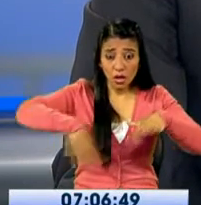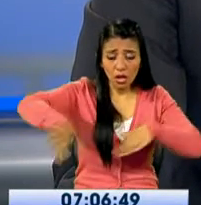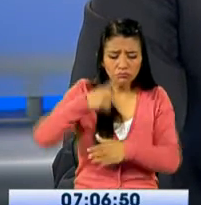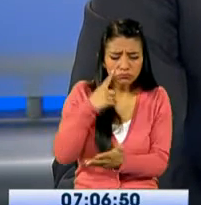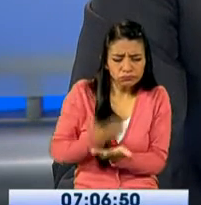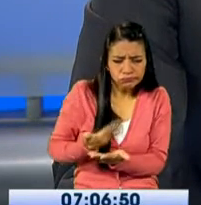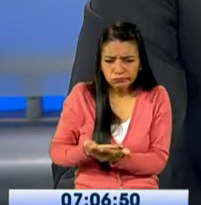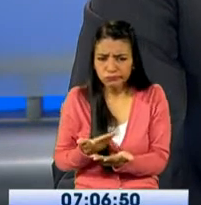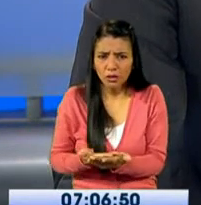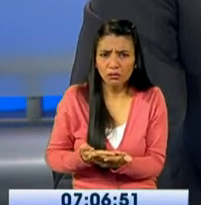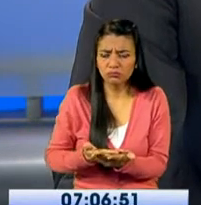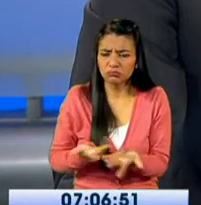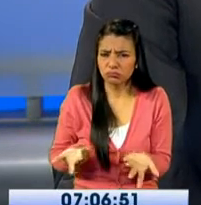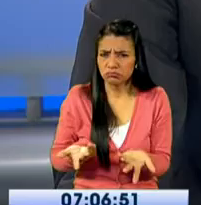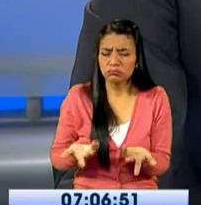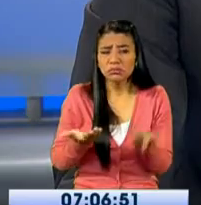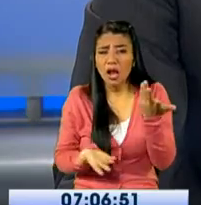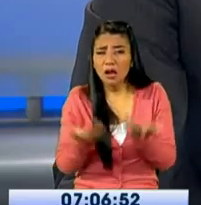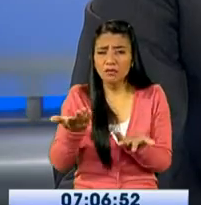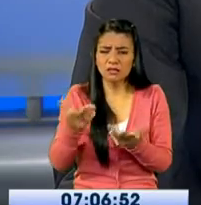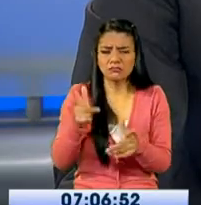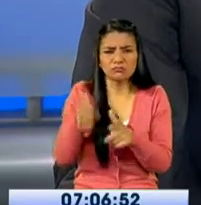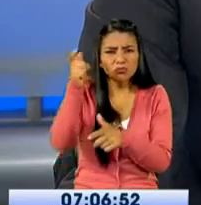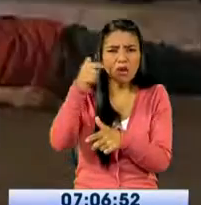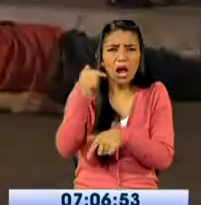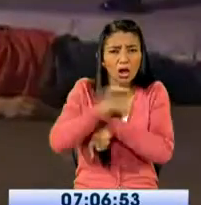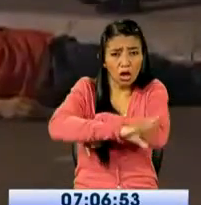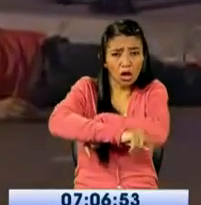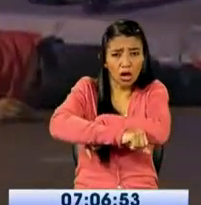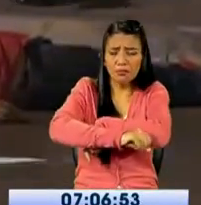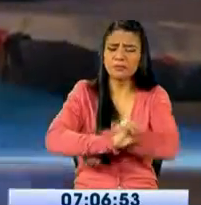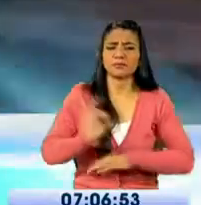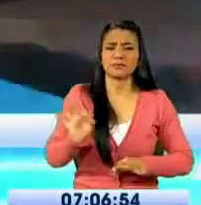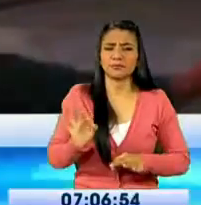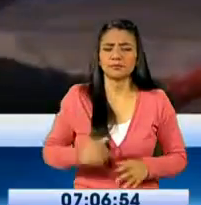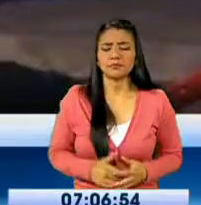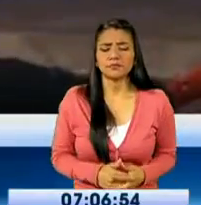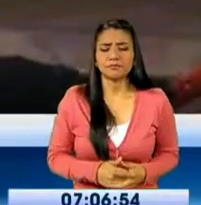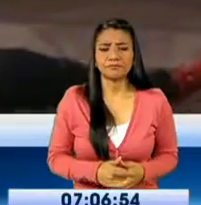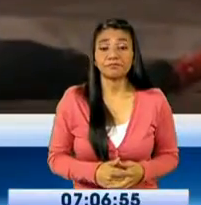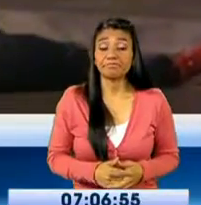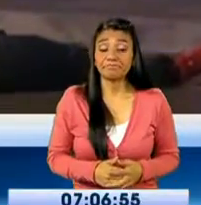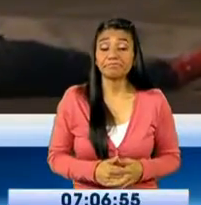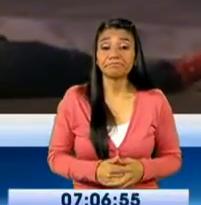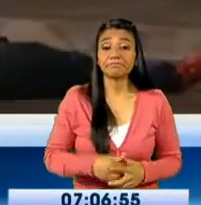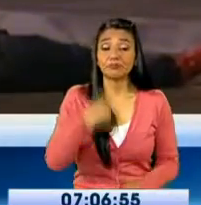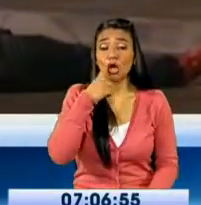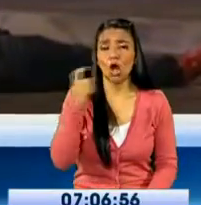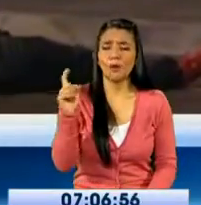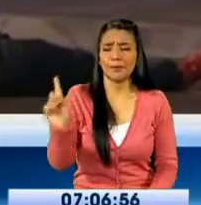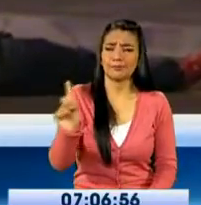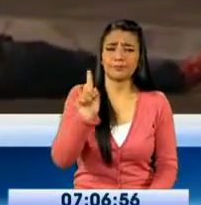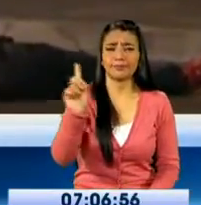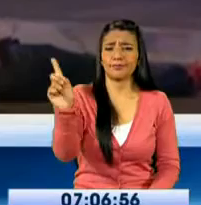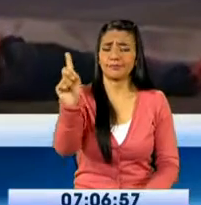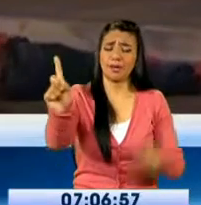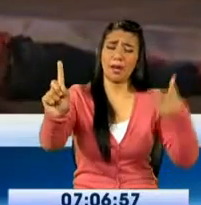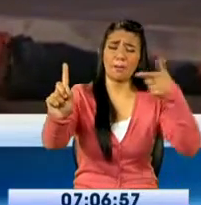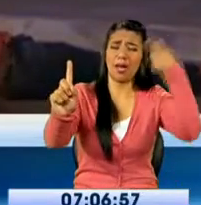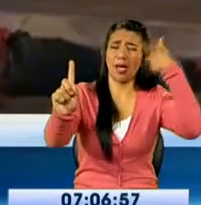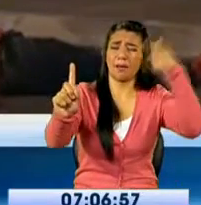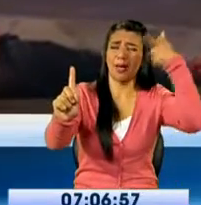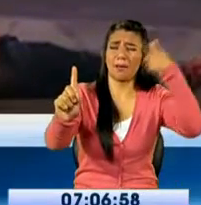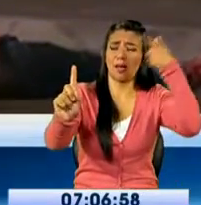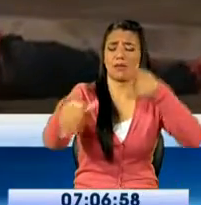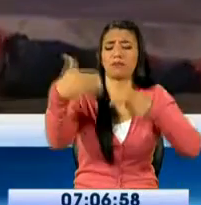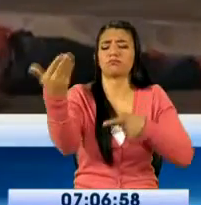determinó que el crimen no se trató de un asalto. Con varios impactos de bala cayó abatido un hombre en las